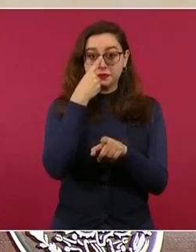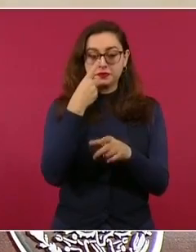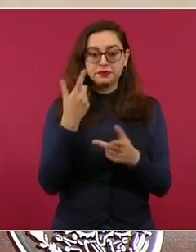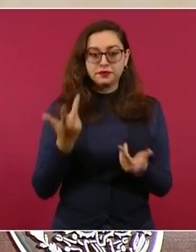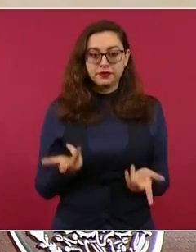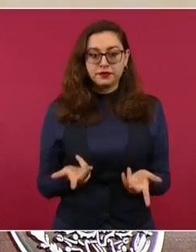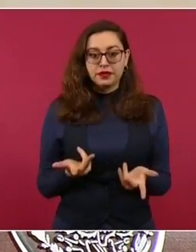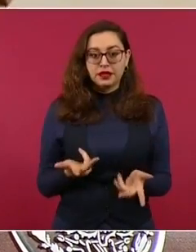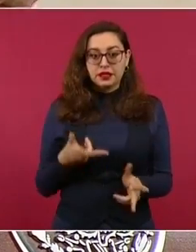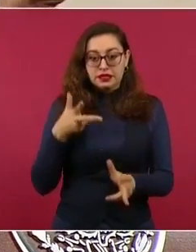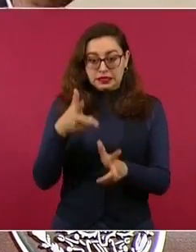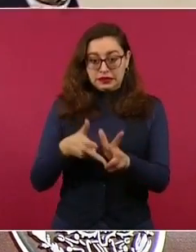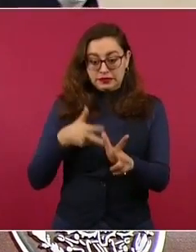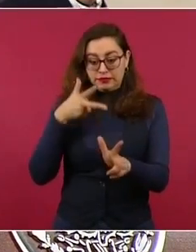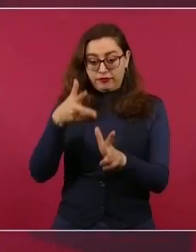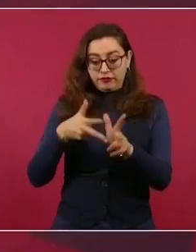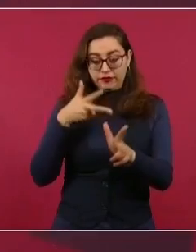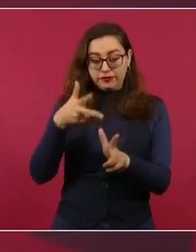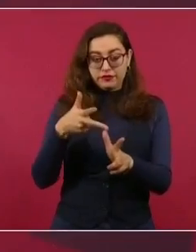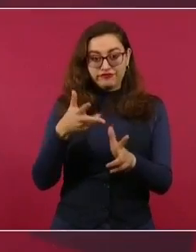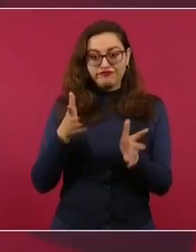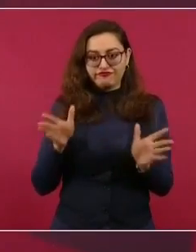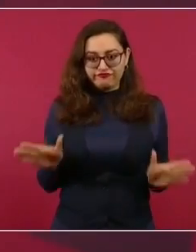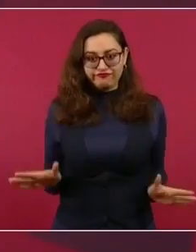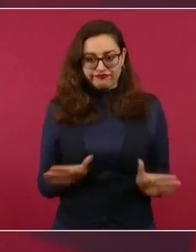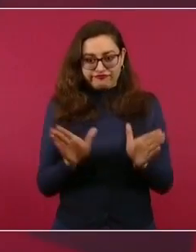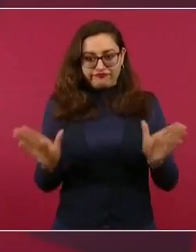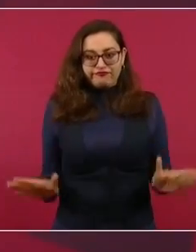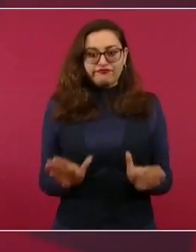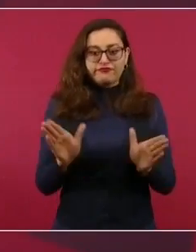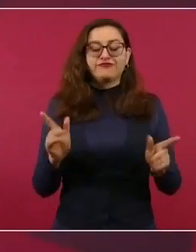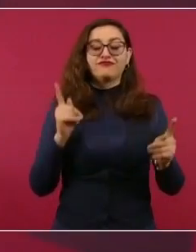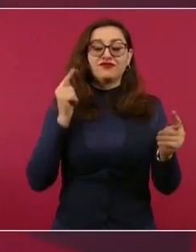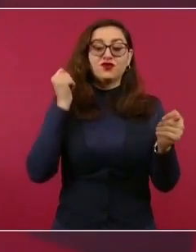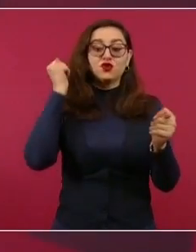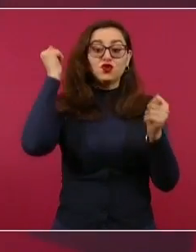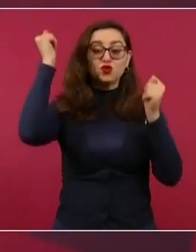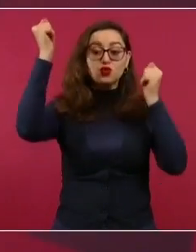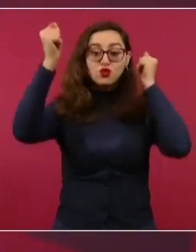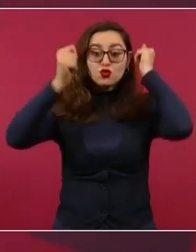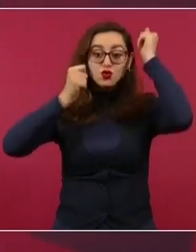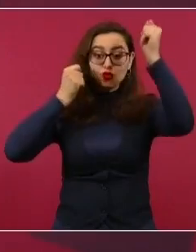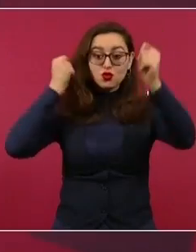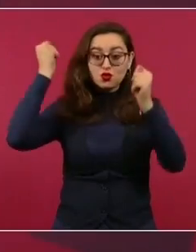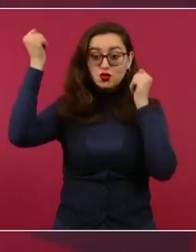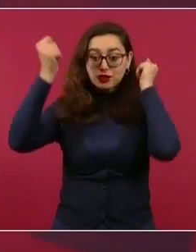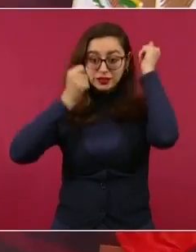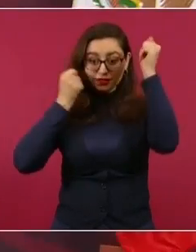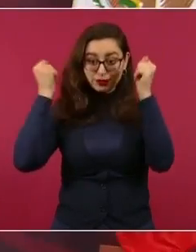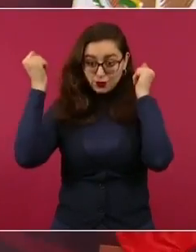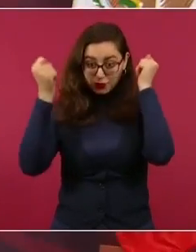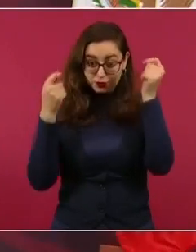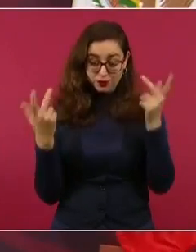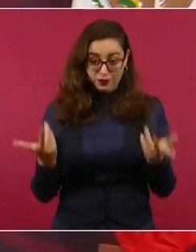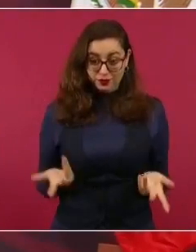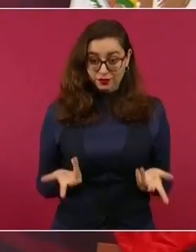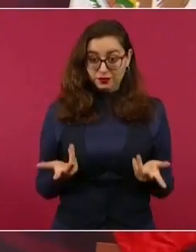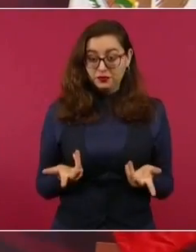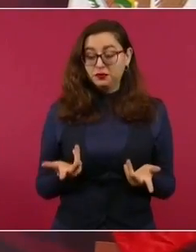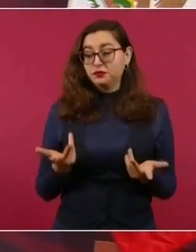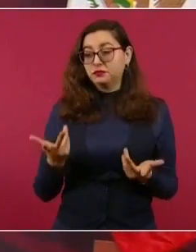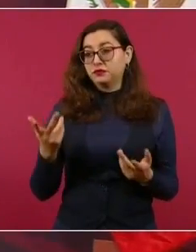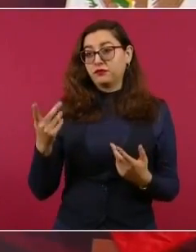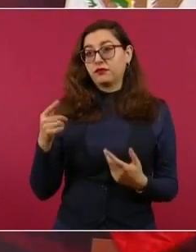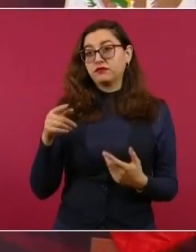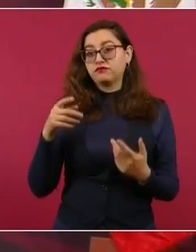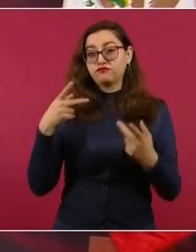concebido para que los turistas que llegan a Cancún estamos hablando de